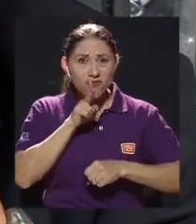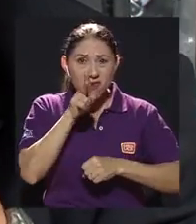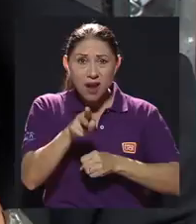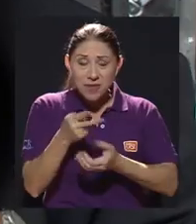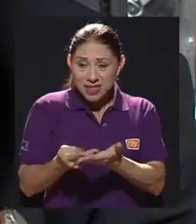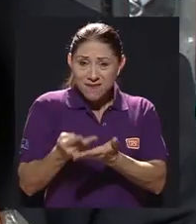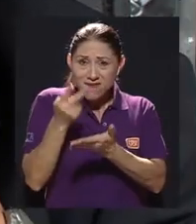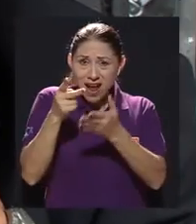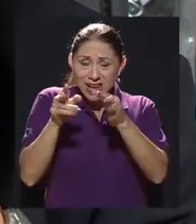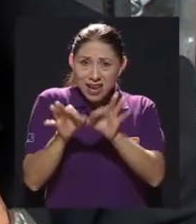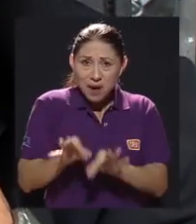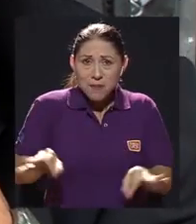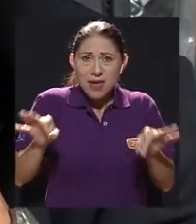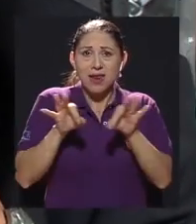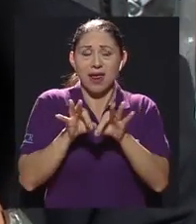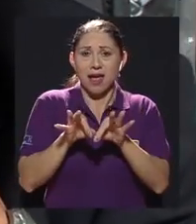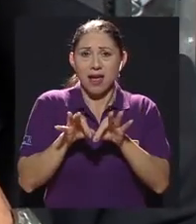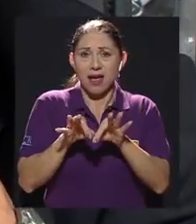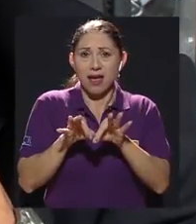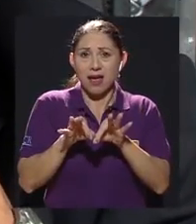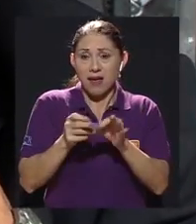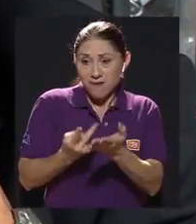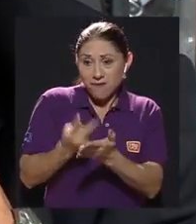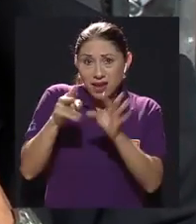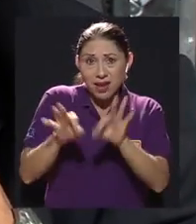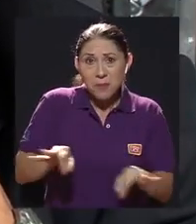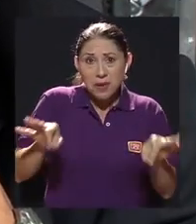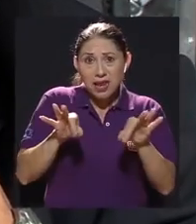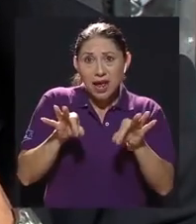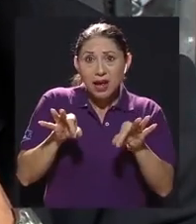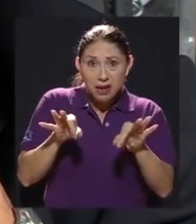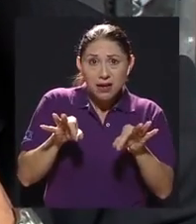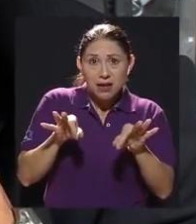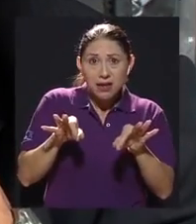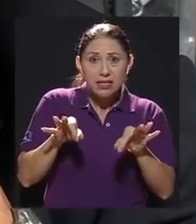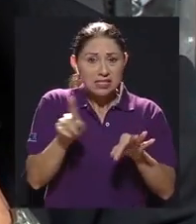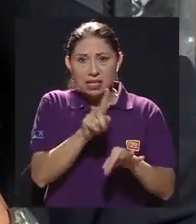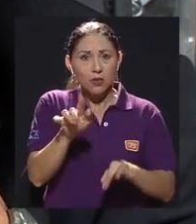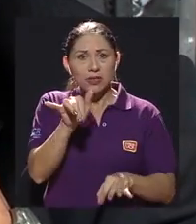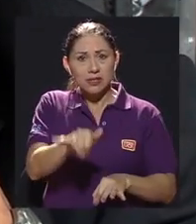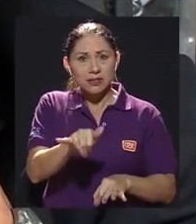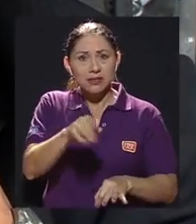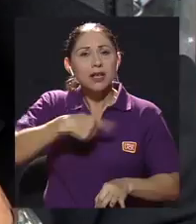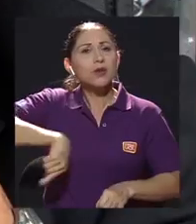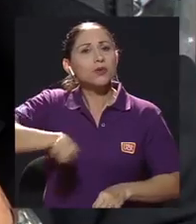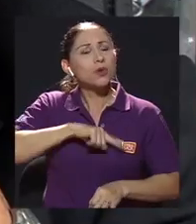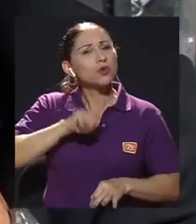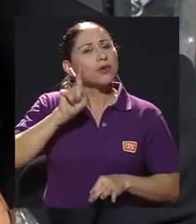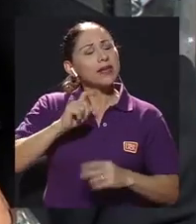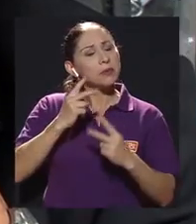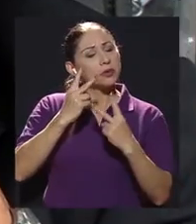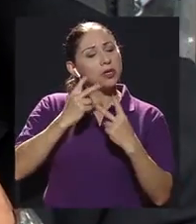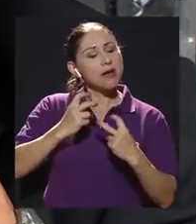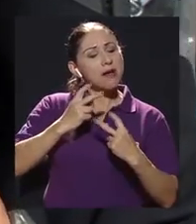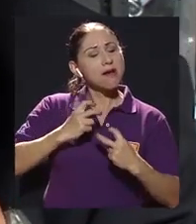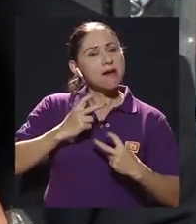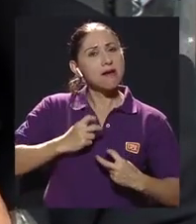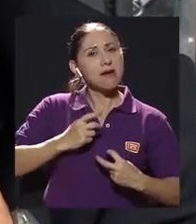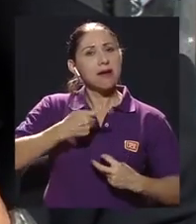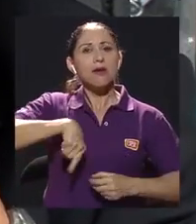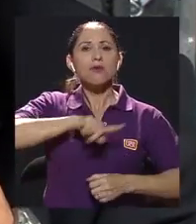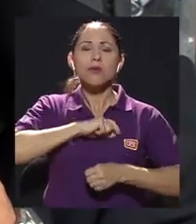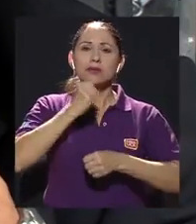Si vale la pena, y si no es así, pues entonces deberíamos revisarnos para hacer de nuestro